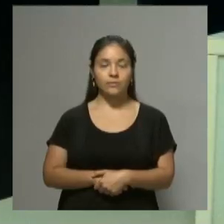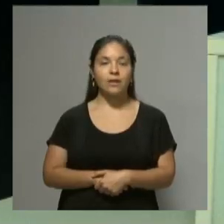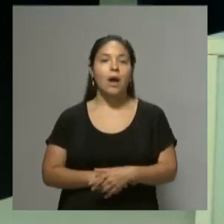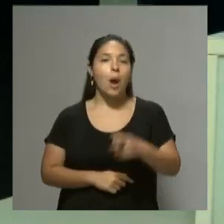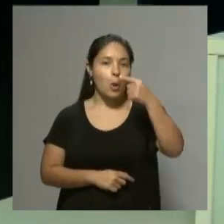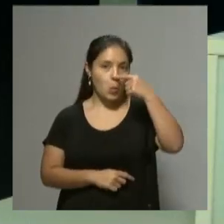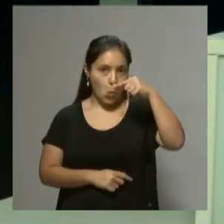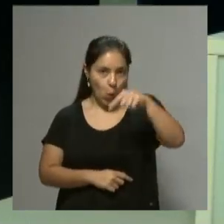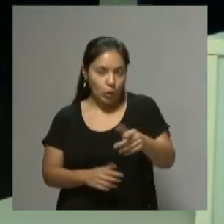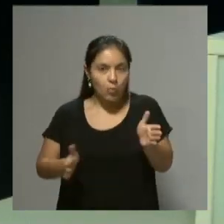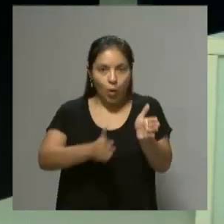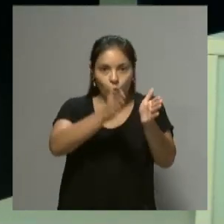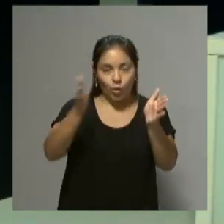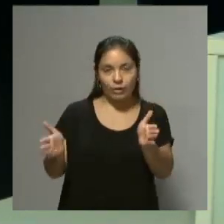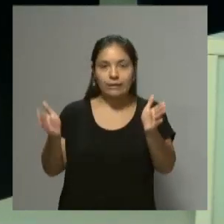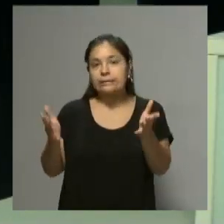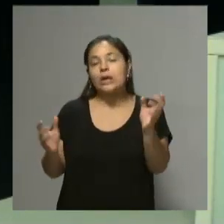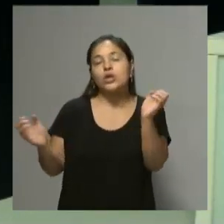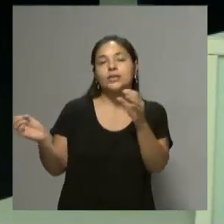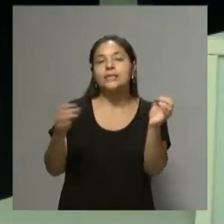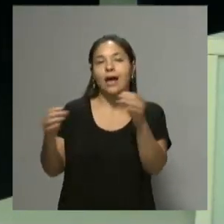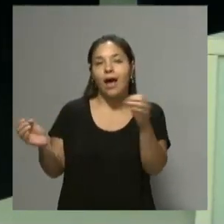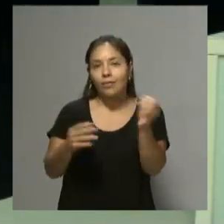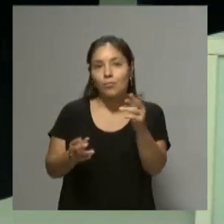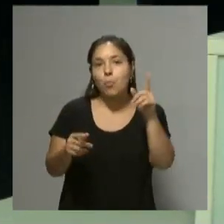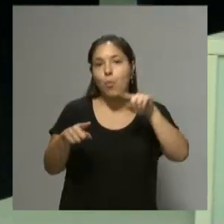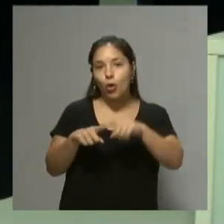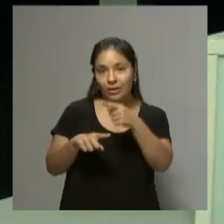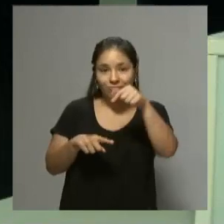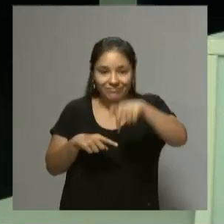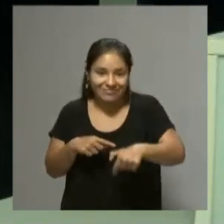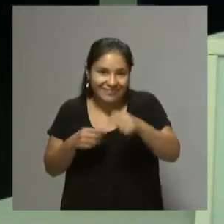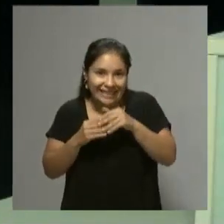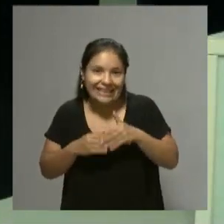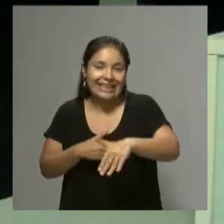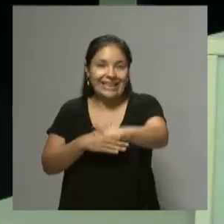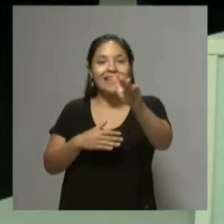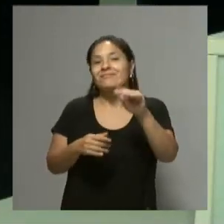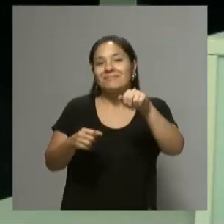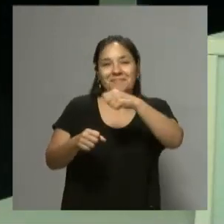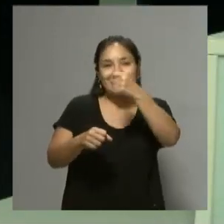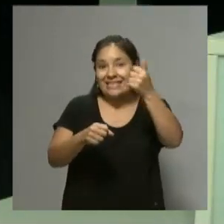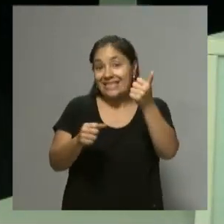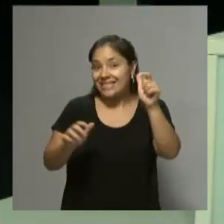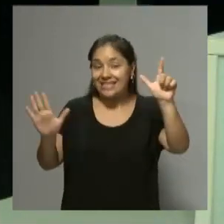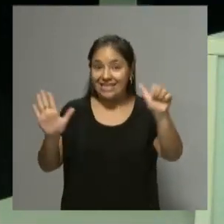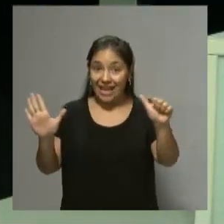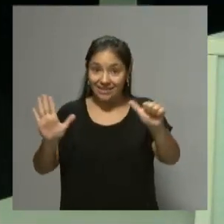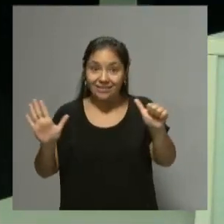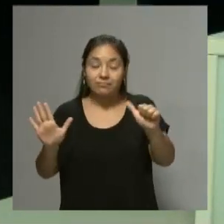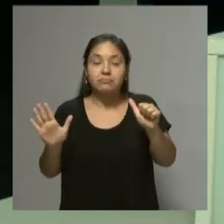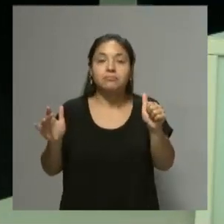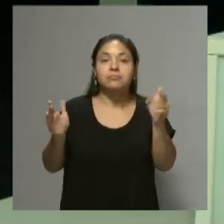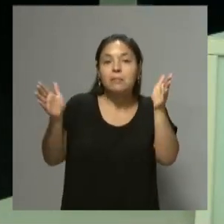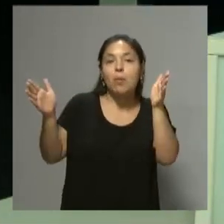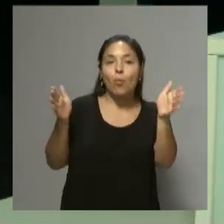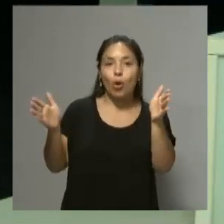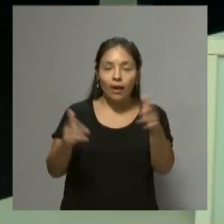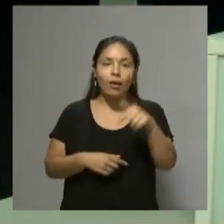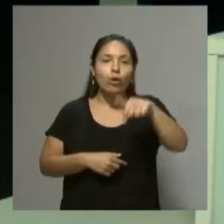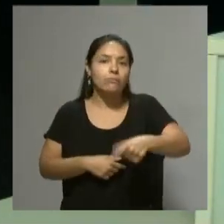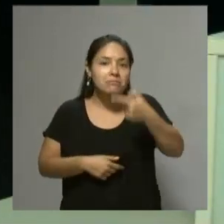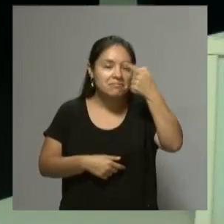Bloque de chat político de este inicio de nuevo ciclo, la sexta temporada. Aquí tenemos en chat político, y muy interesante el tema de